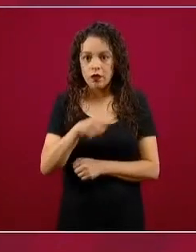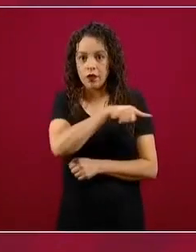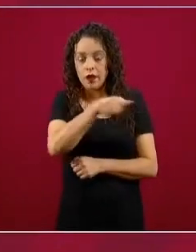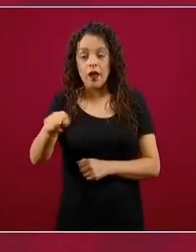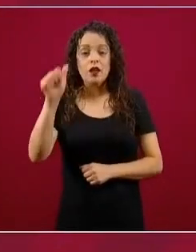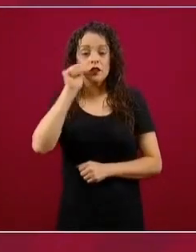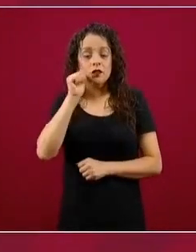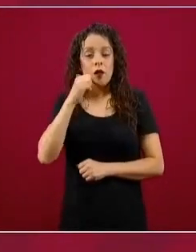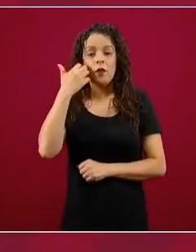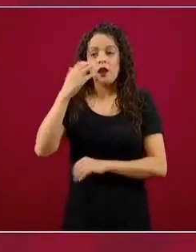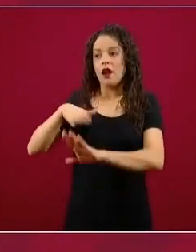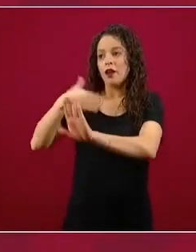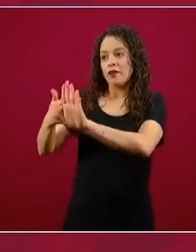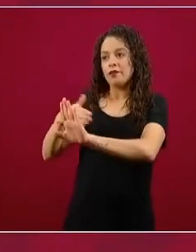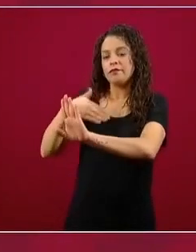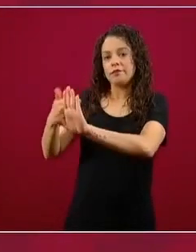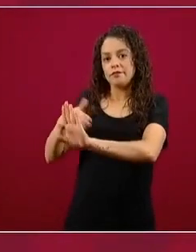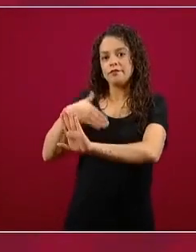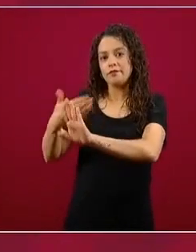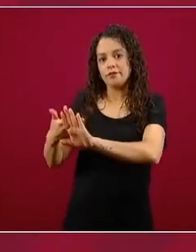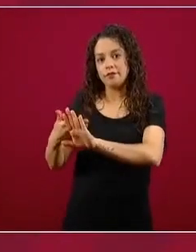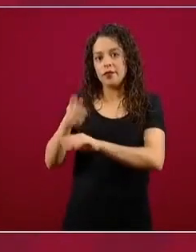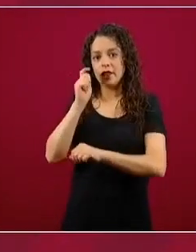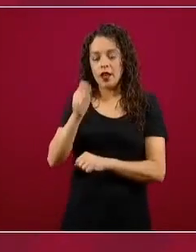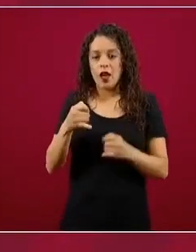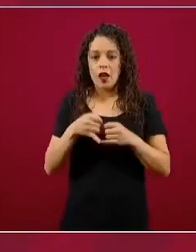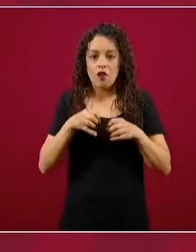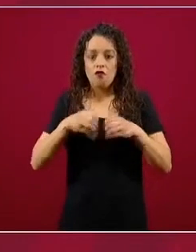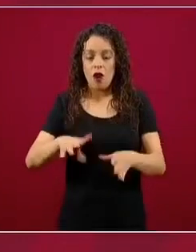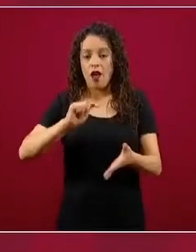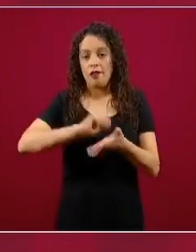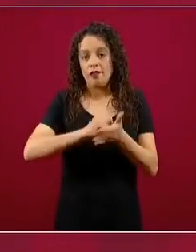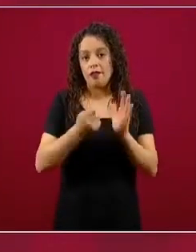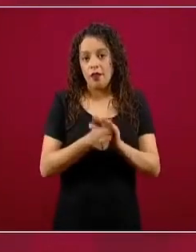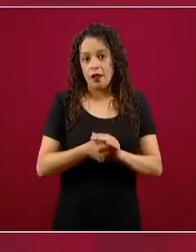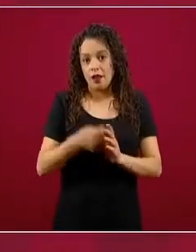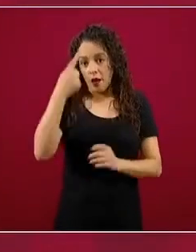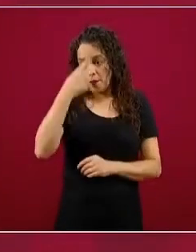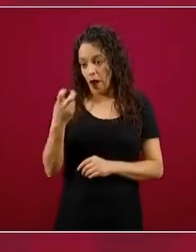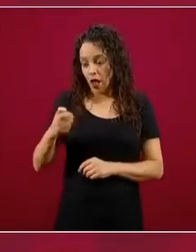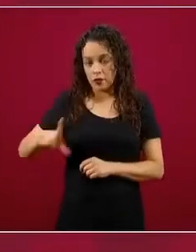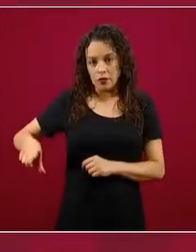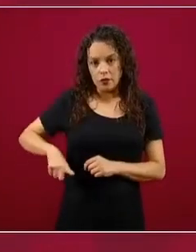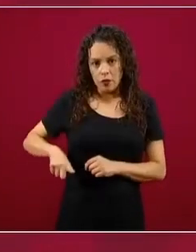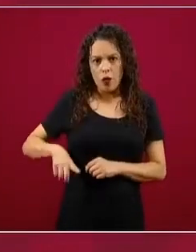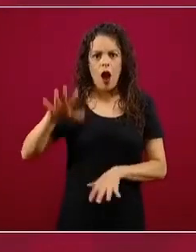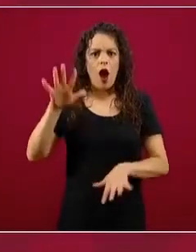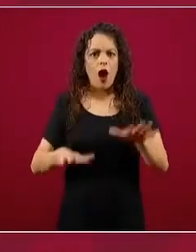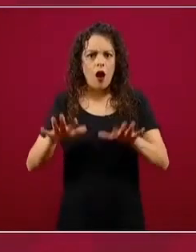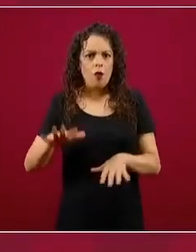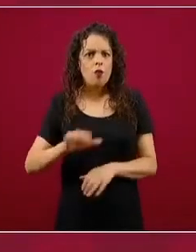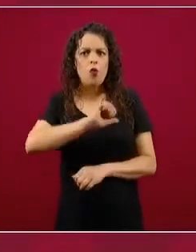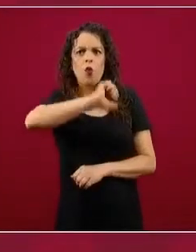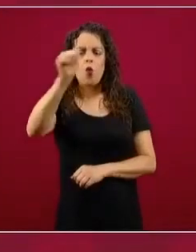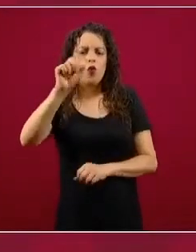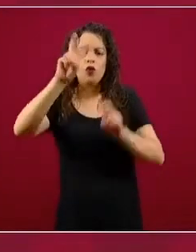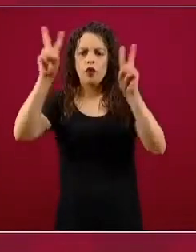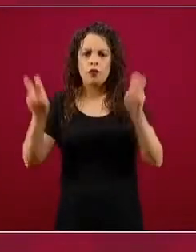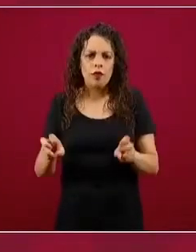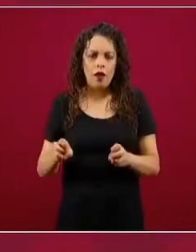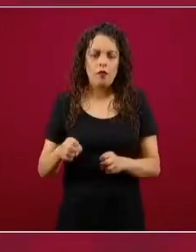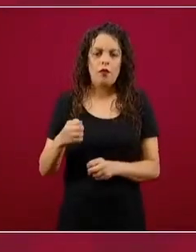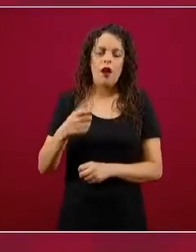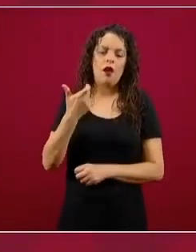acción técnica de este gobierno, ¿no? En este tema a veces ocurre en otros, en energía, en política fiscal, en economía,